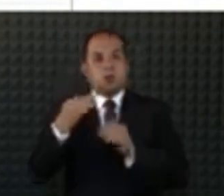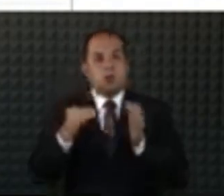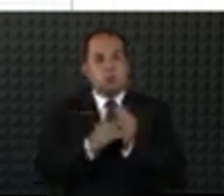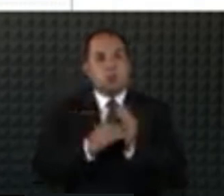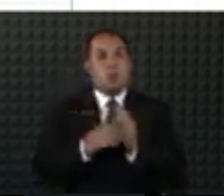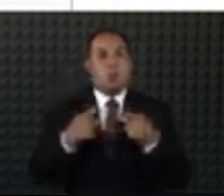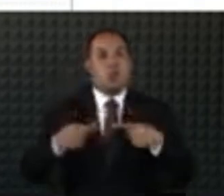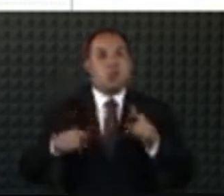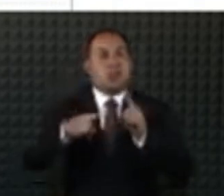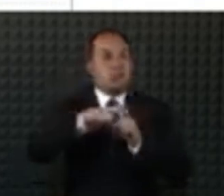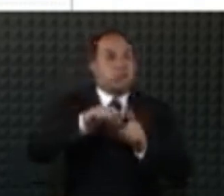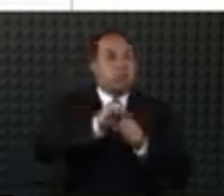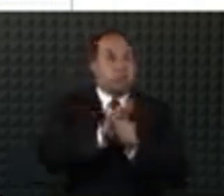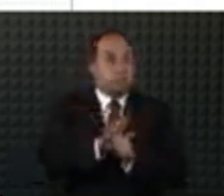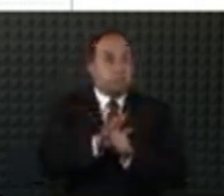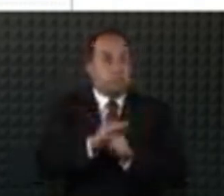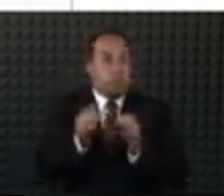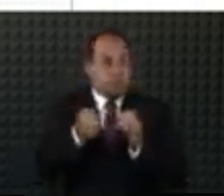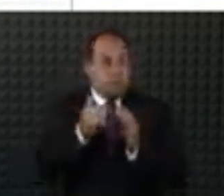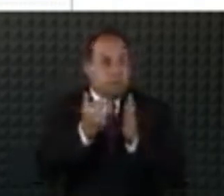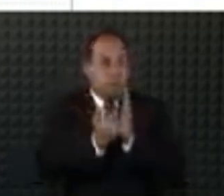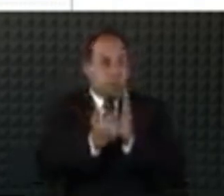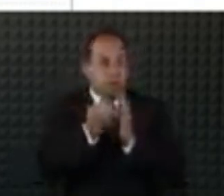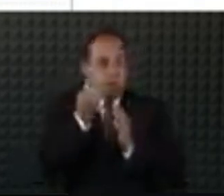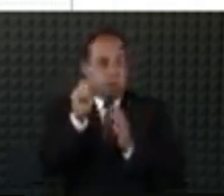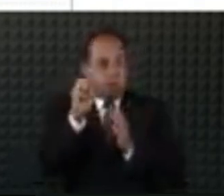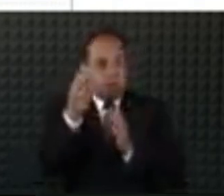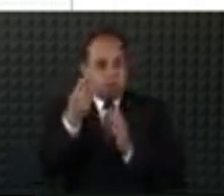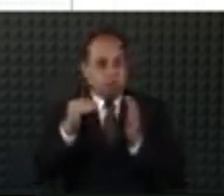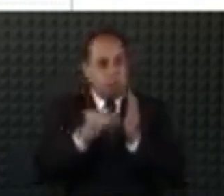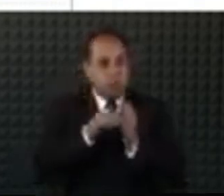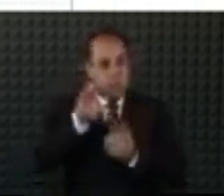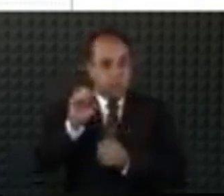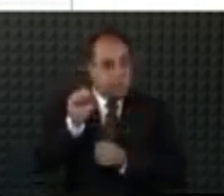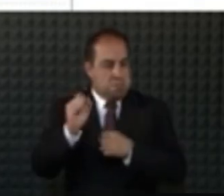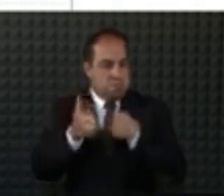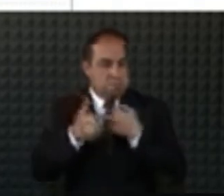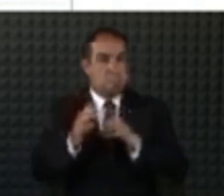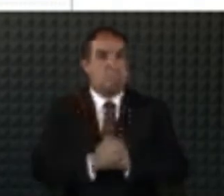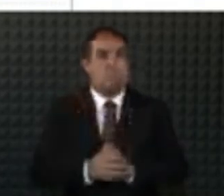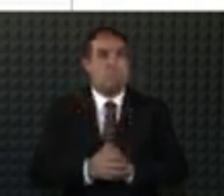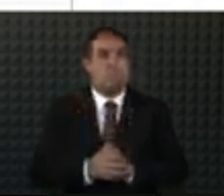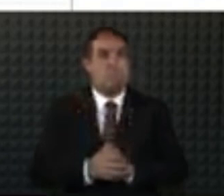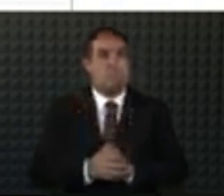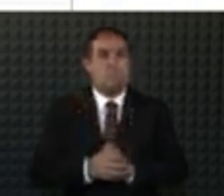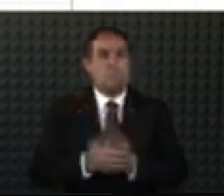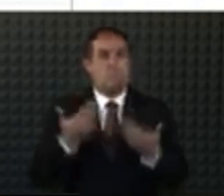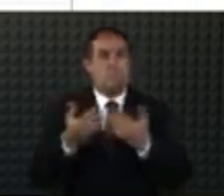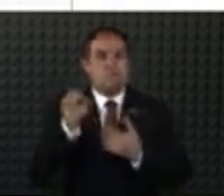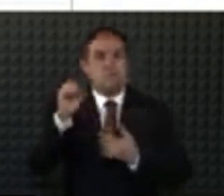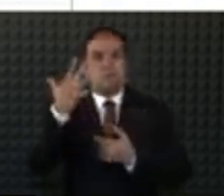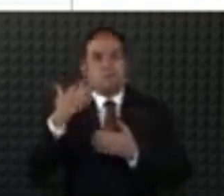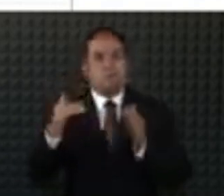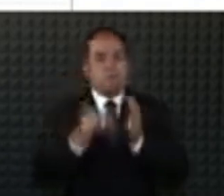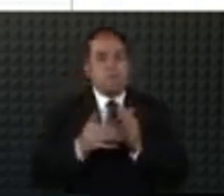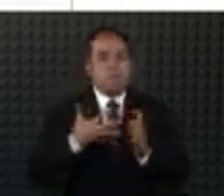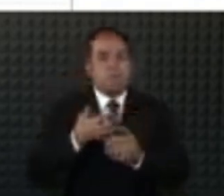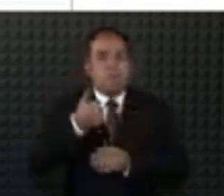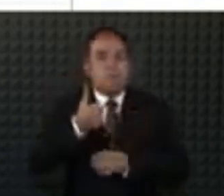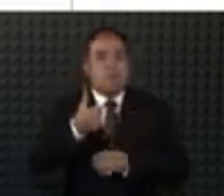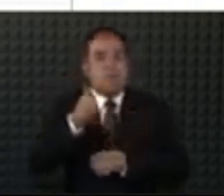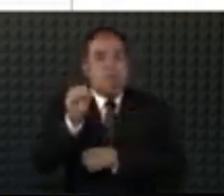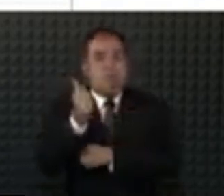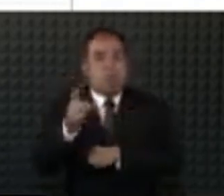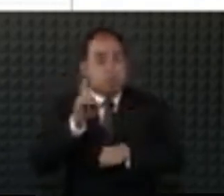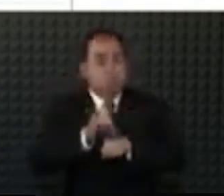casos activos, un poquito menos, 23.500 y fracción, comparado con los 65.000 que llegamos a tener durante los primeros días de agosto.